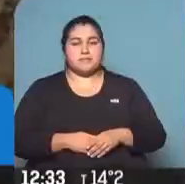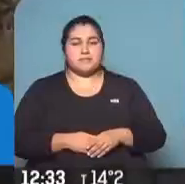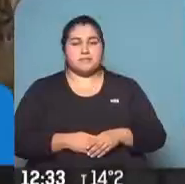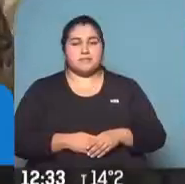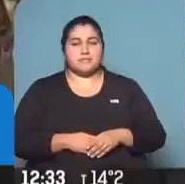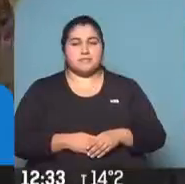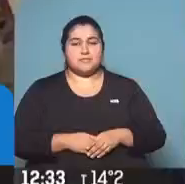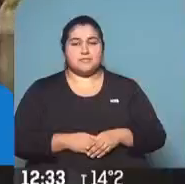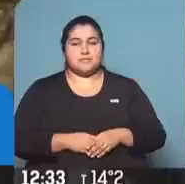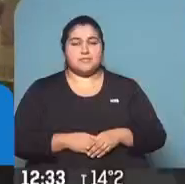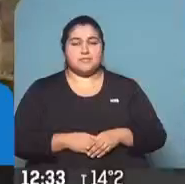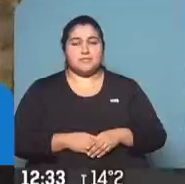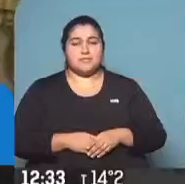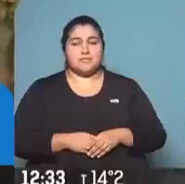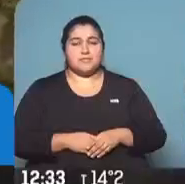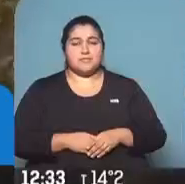i